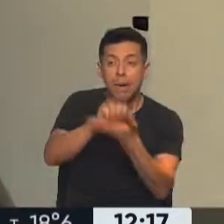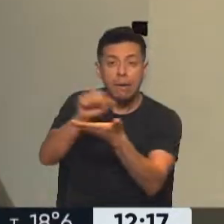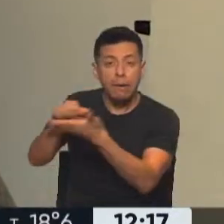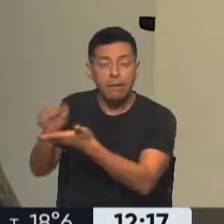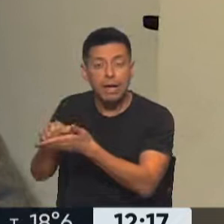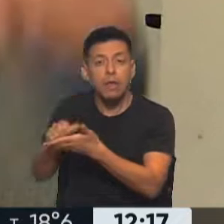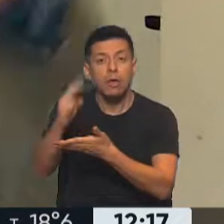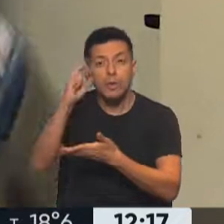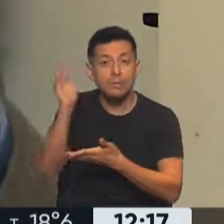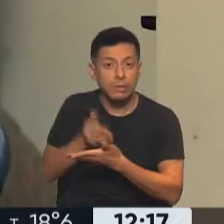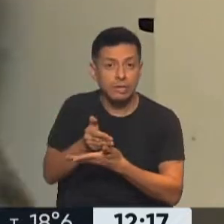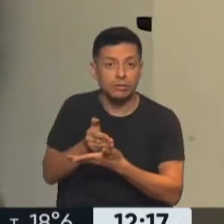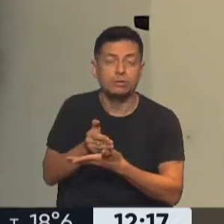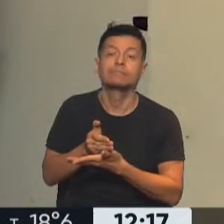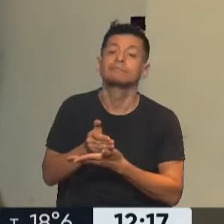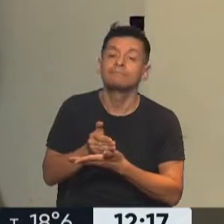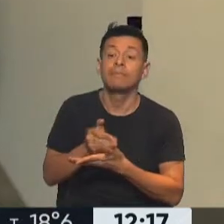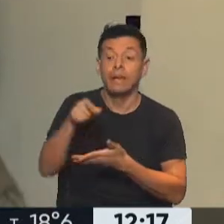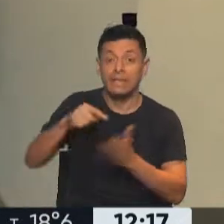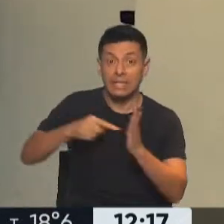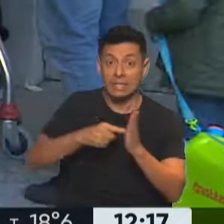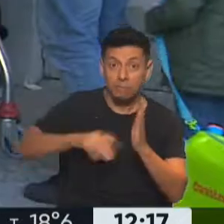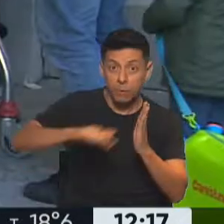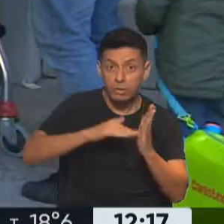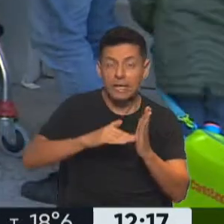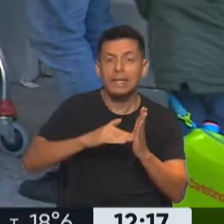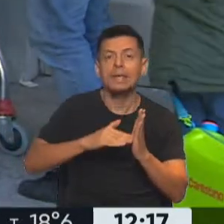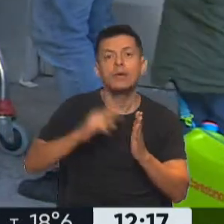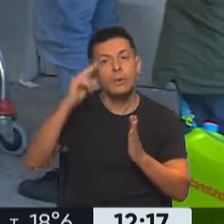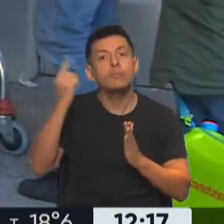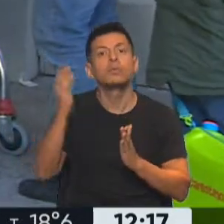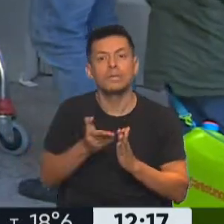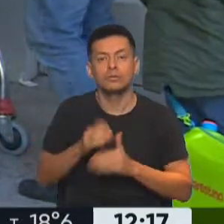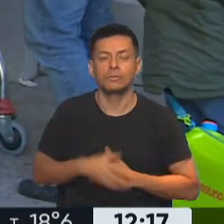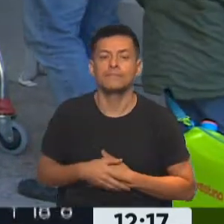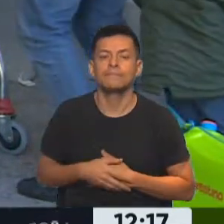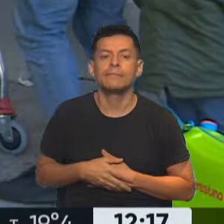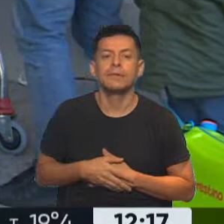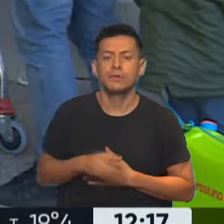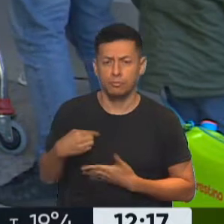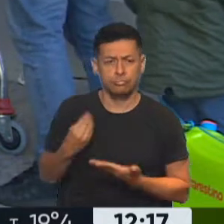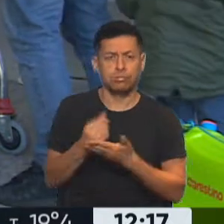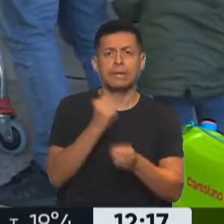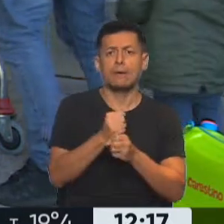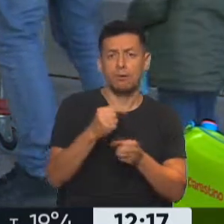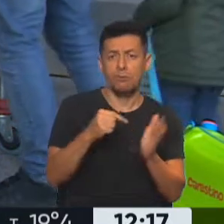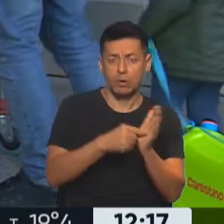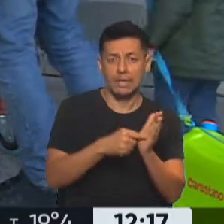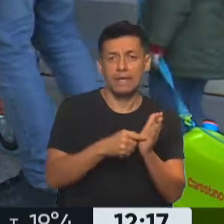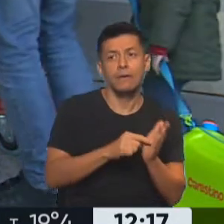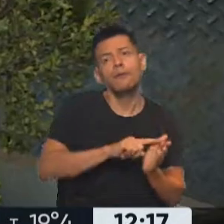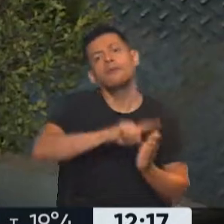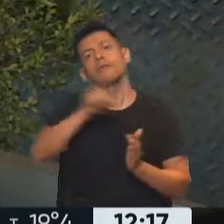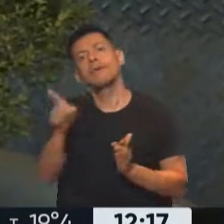del 90% y aquí en la ciudad de Buenos Aires del 91%. Estoy trabajando acá en Buenos Aires y vuelvo a